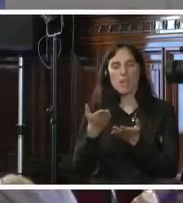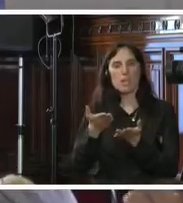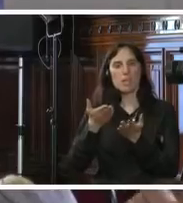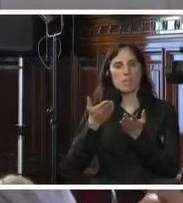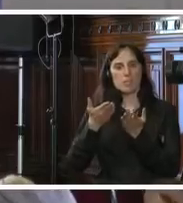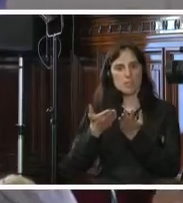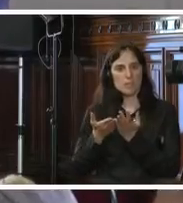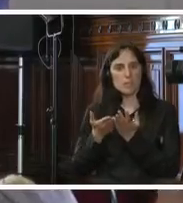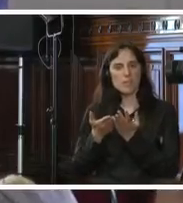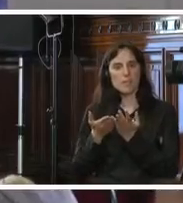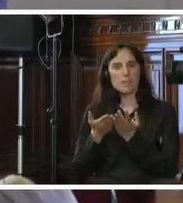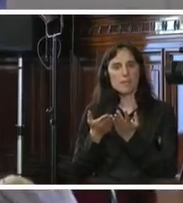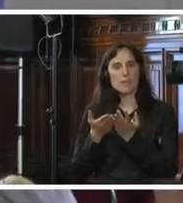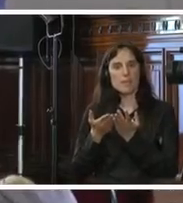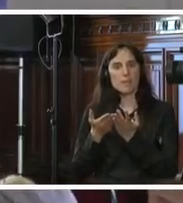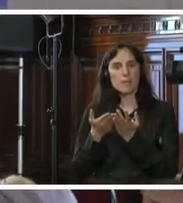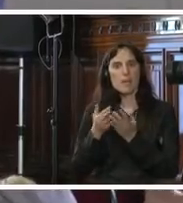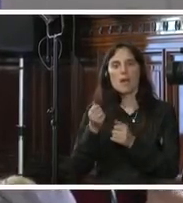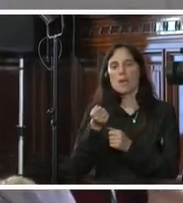recibir